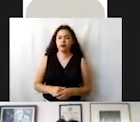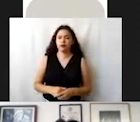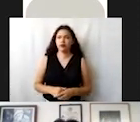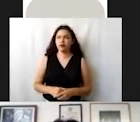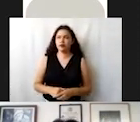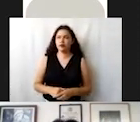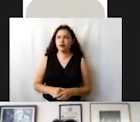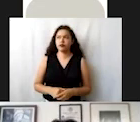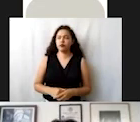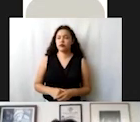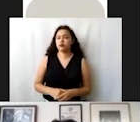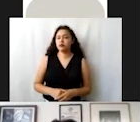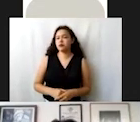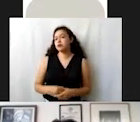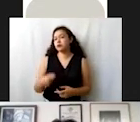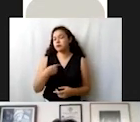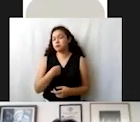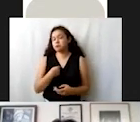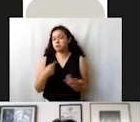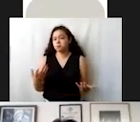Pues por mi parte,